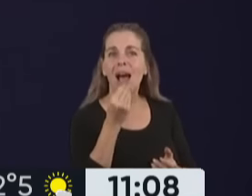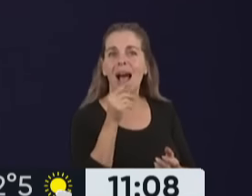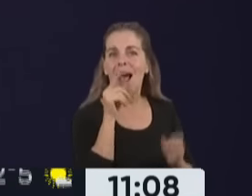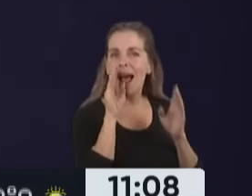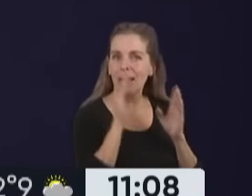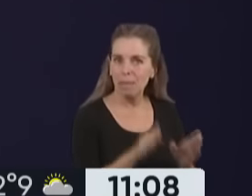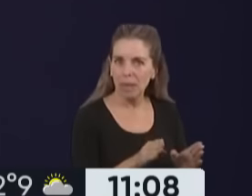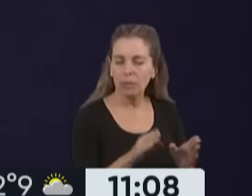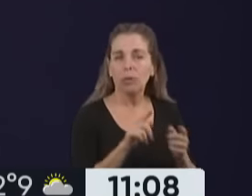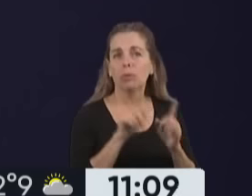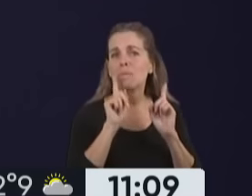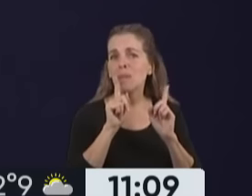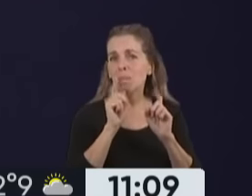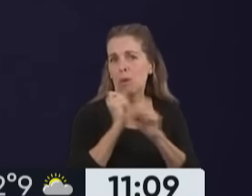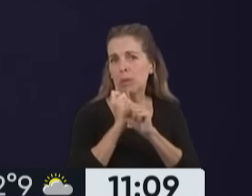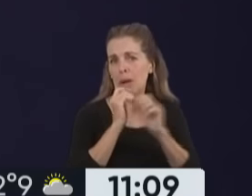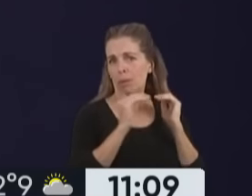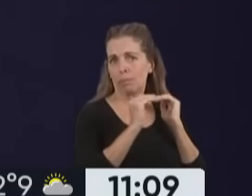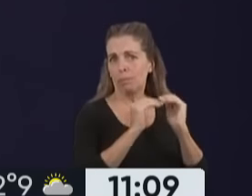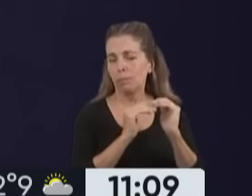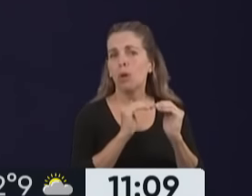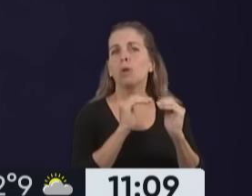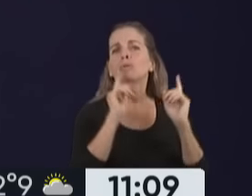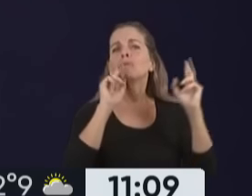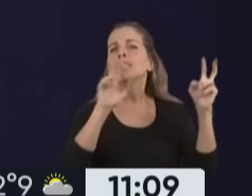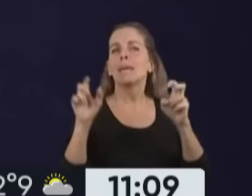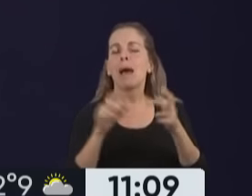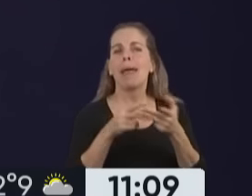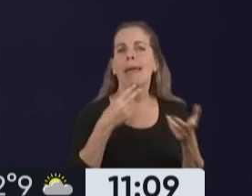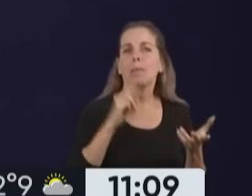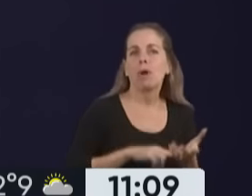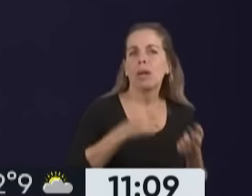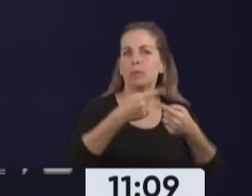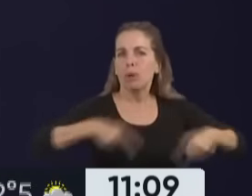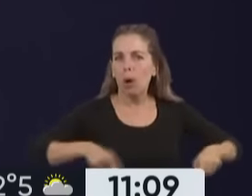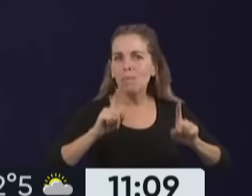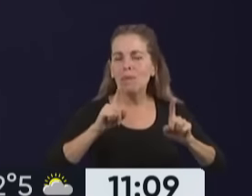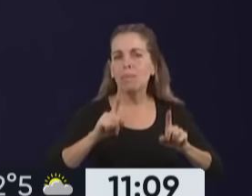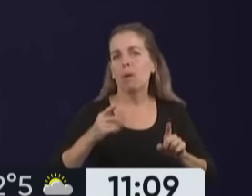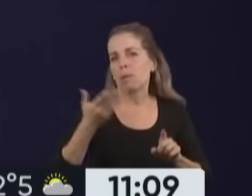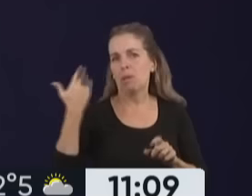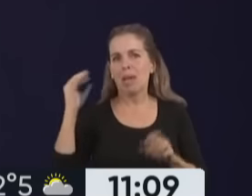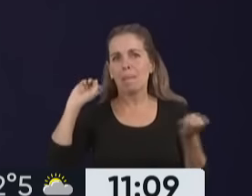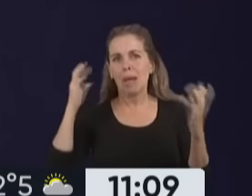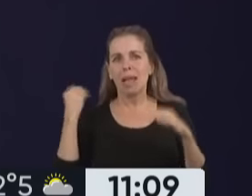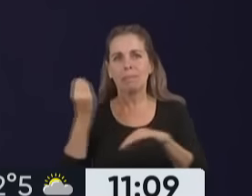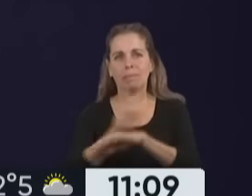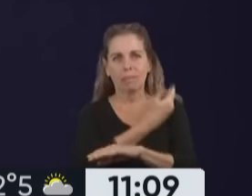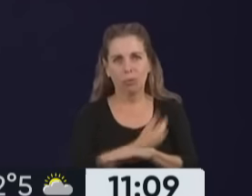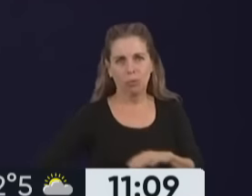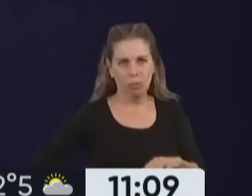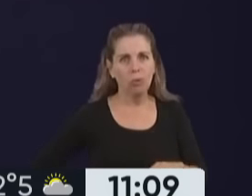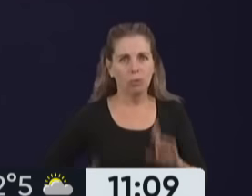viene haciendo en materia fiscal y en materia monetaria desde que asumimos el 10 de diciembre. Que la inflación